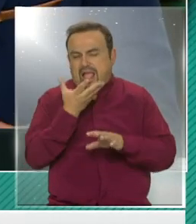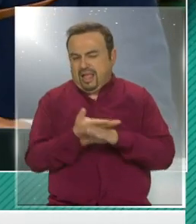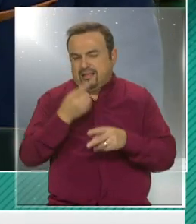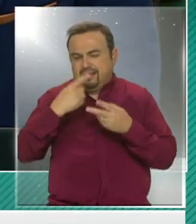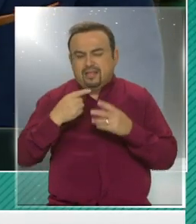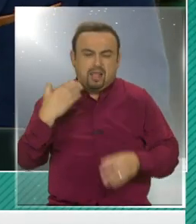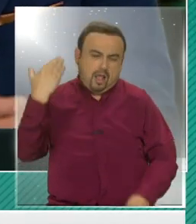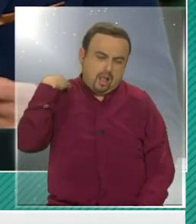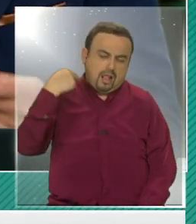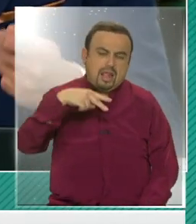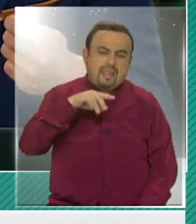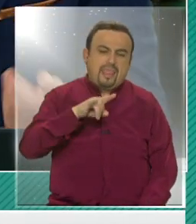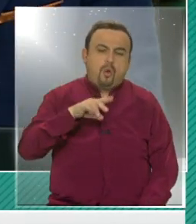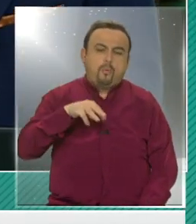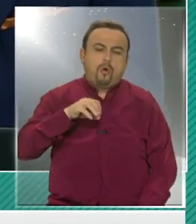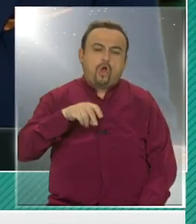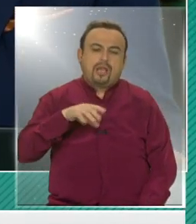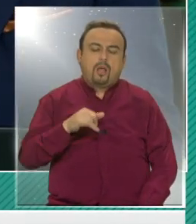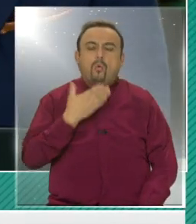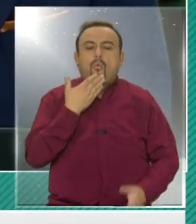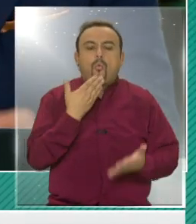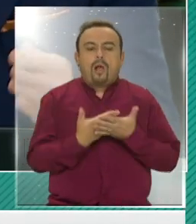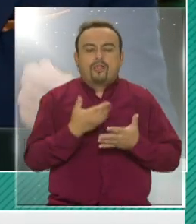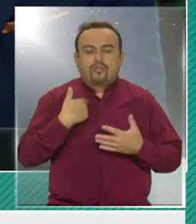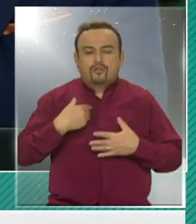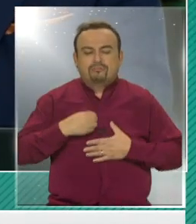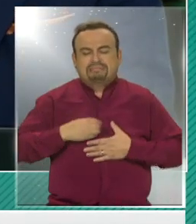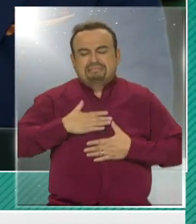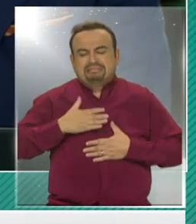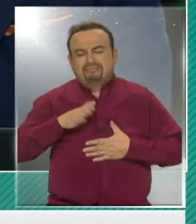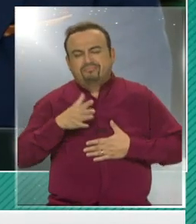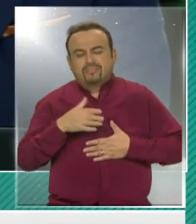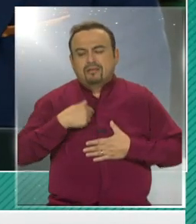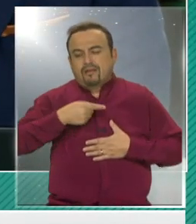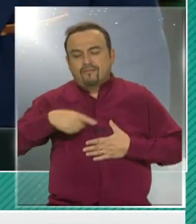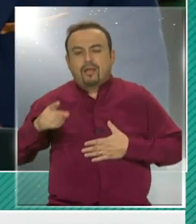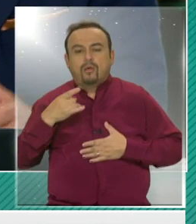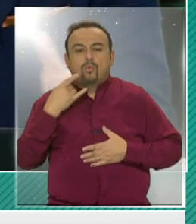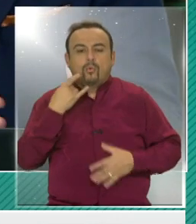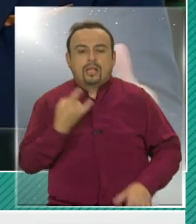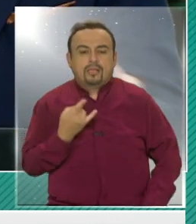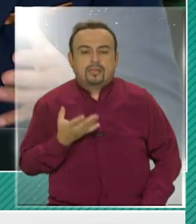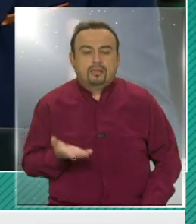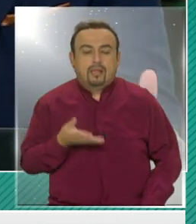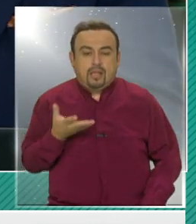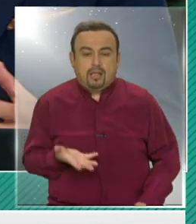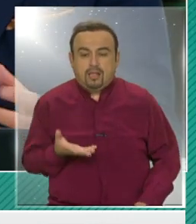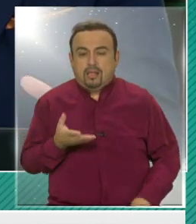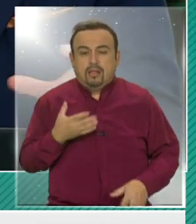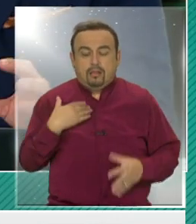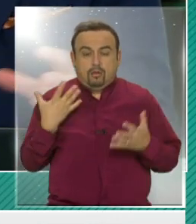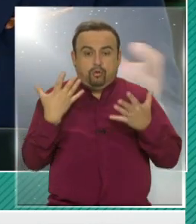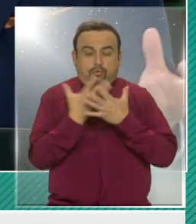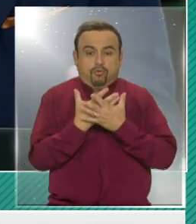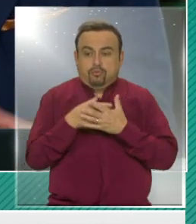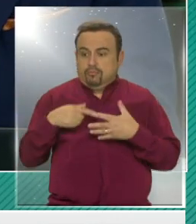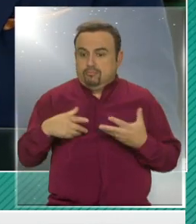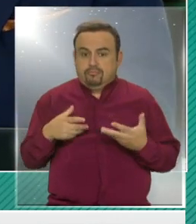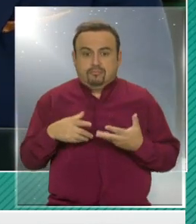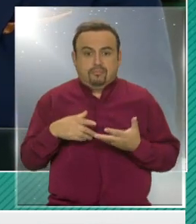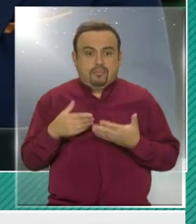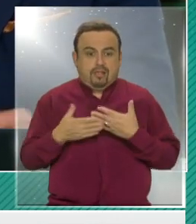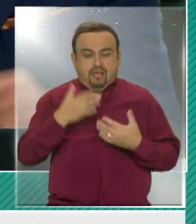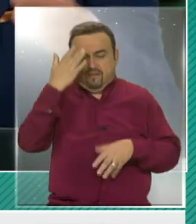hay neumonía cuando lo tengo que llevar a la clínica al hospital en estos momentos el sistema de salud incluso con una pequeña confusión con todas estas